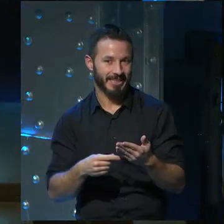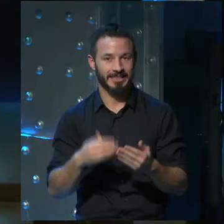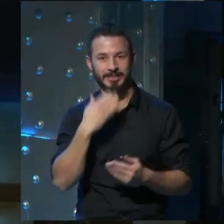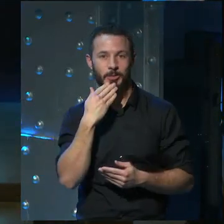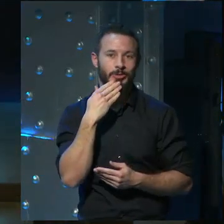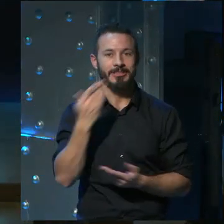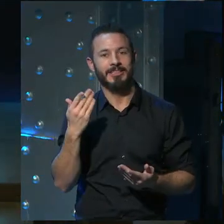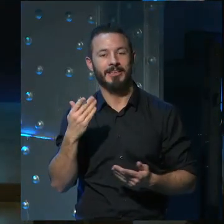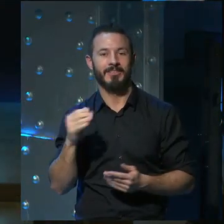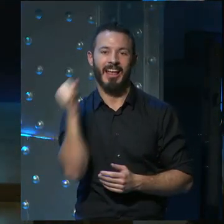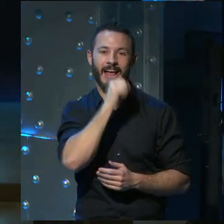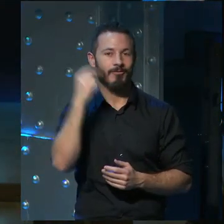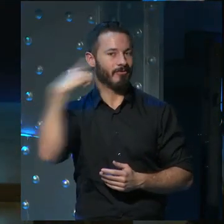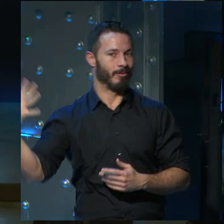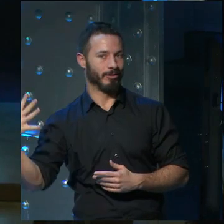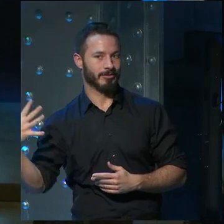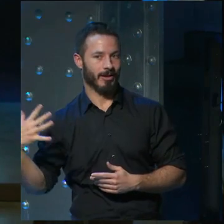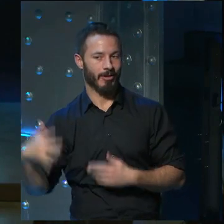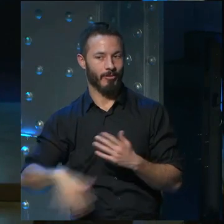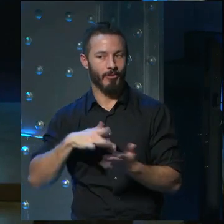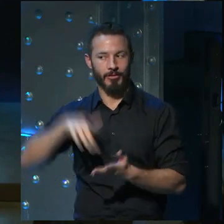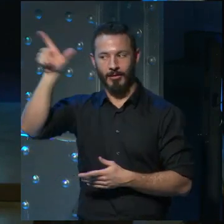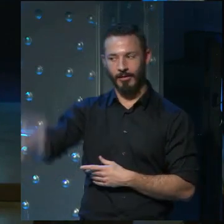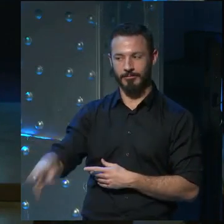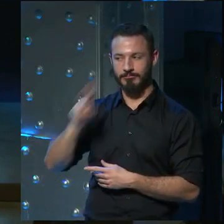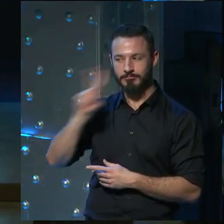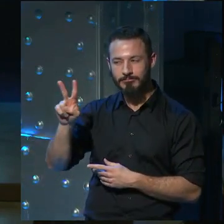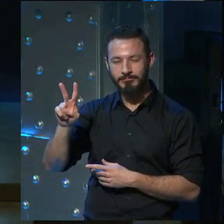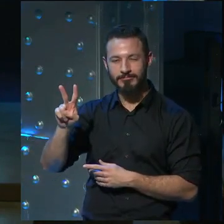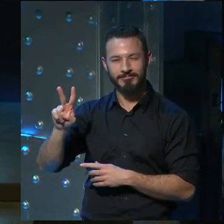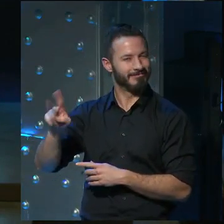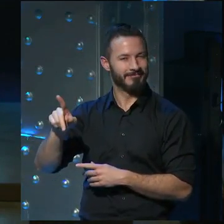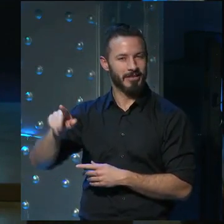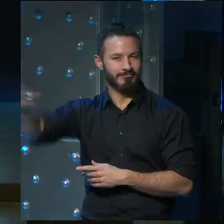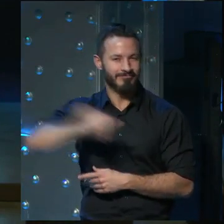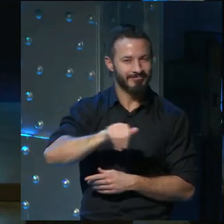la canción. O sea, que te ven un día, te fichan. Y así ha sido.